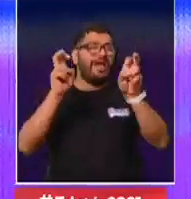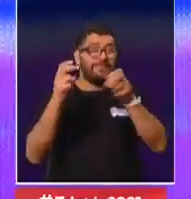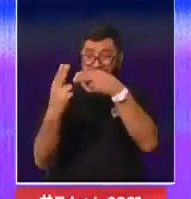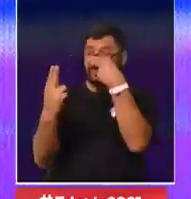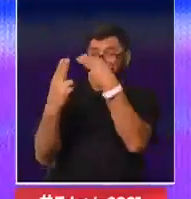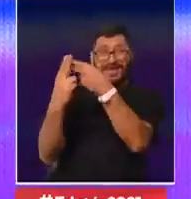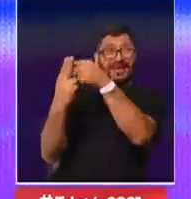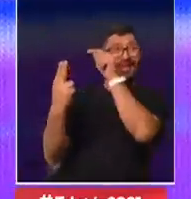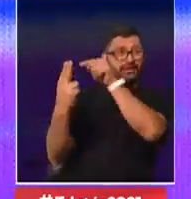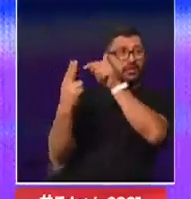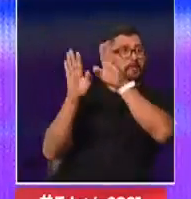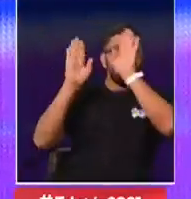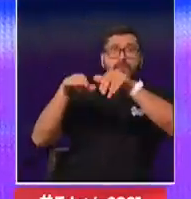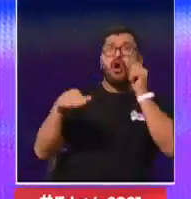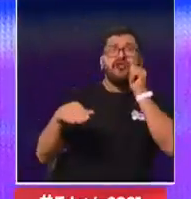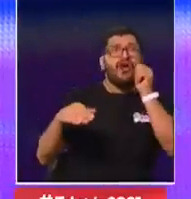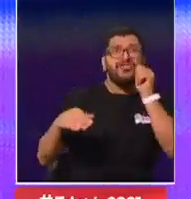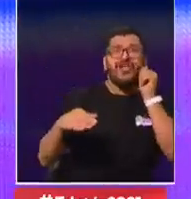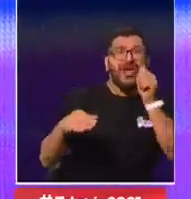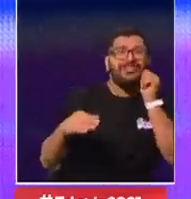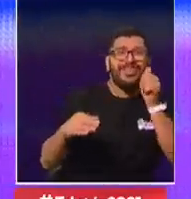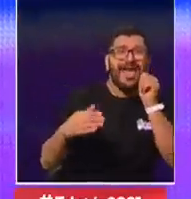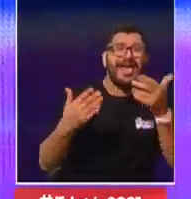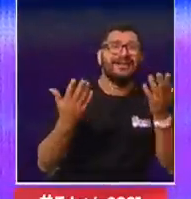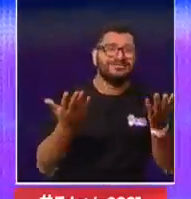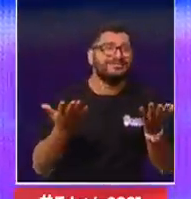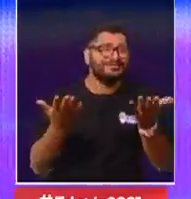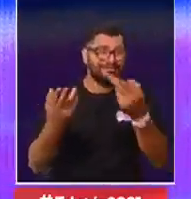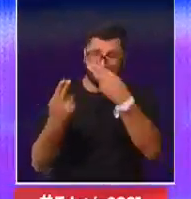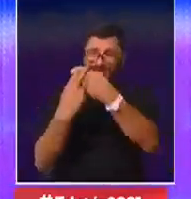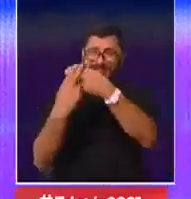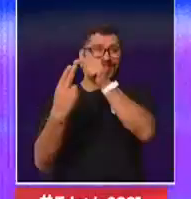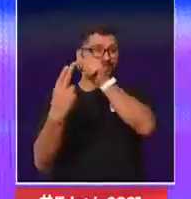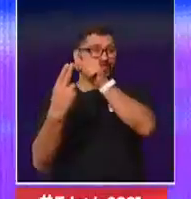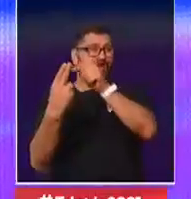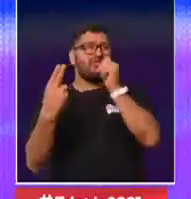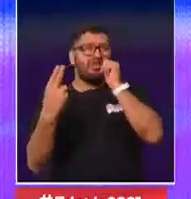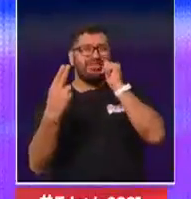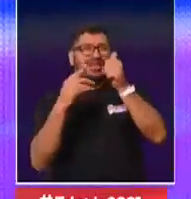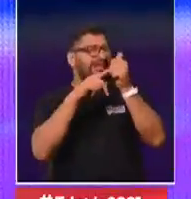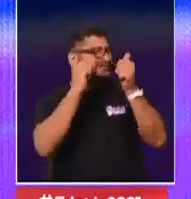todos los días, pero todos los días de hoy día, cada segundo,